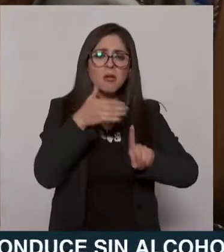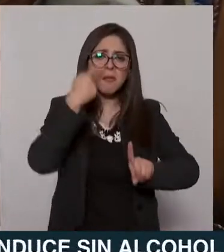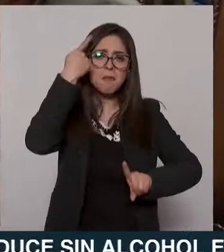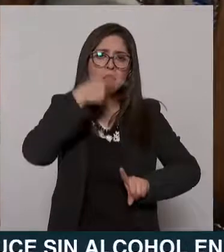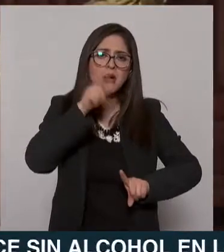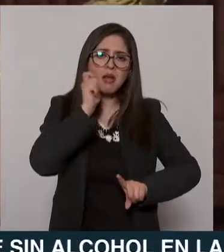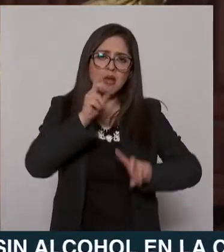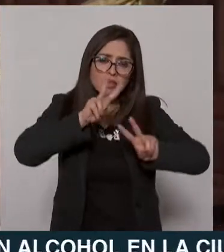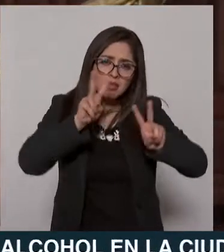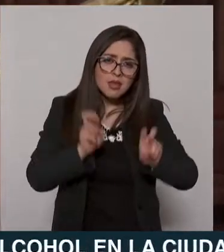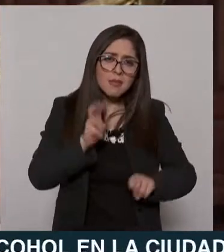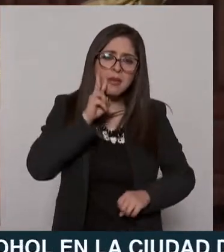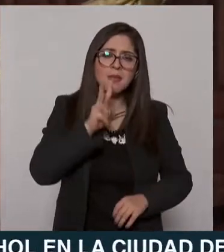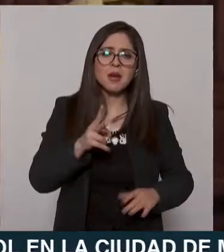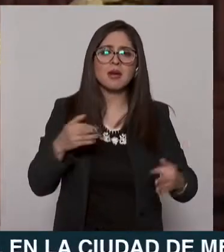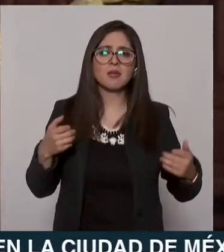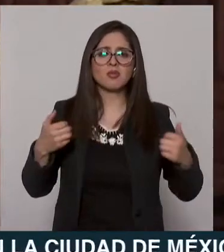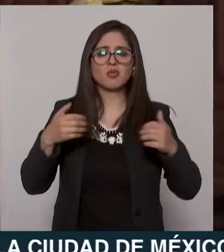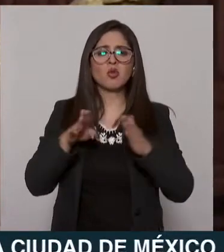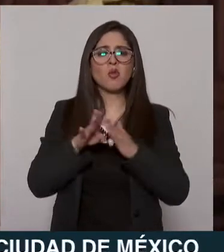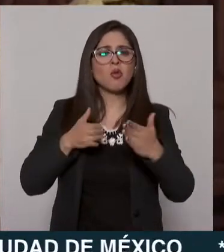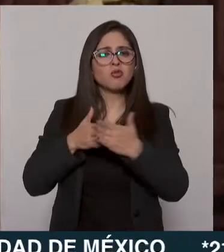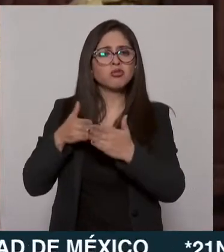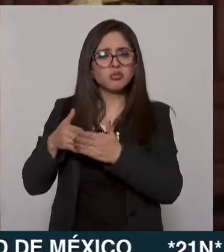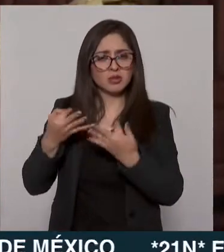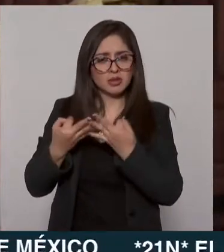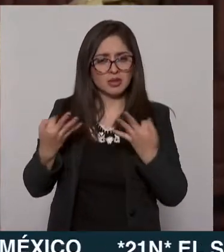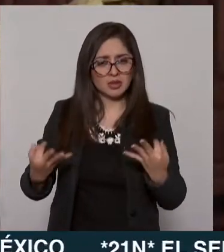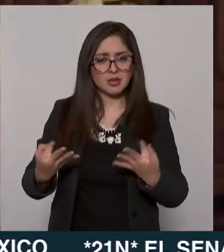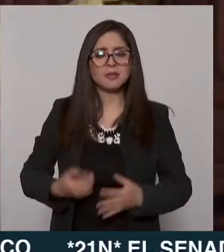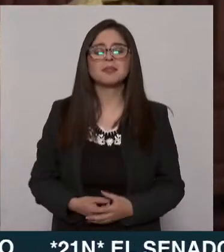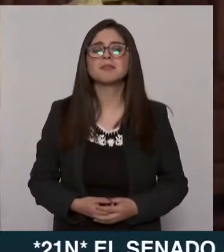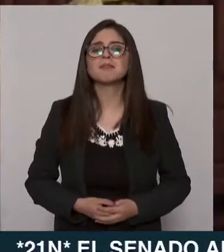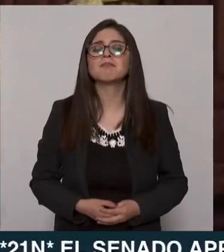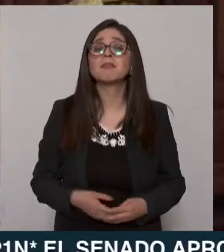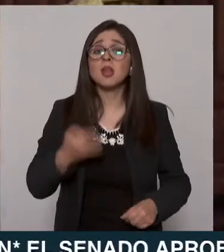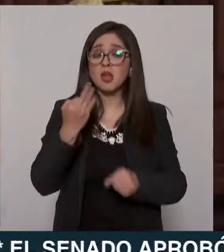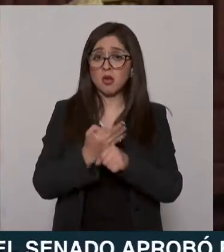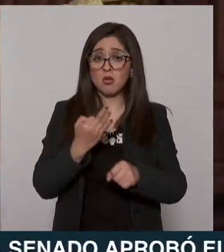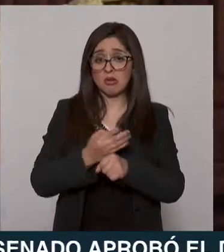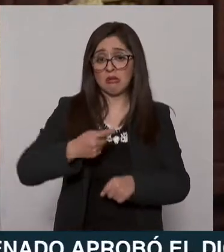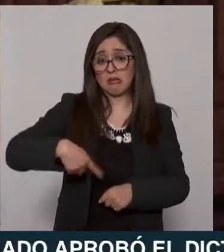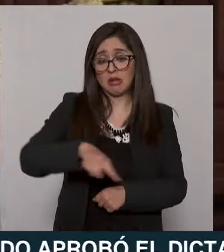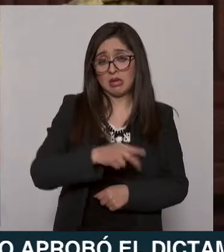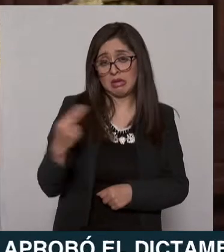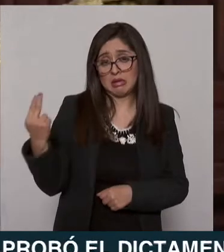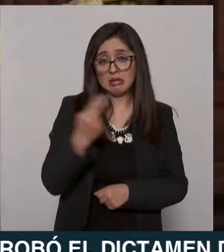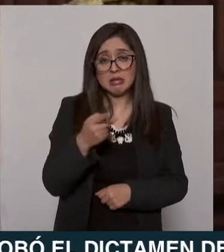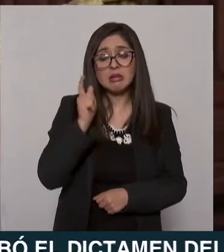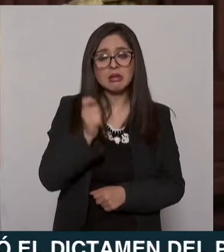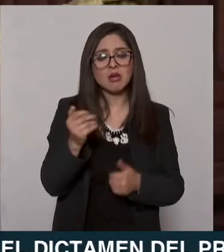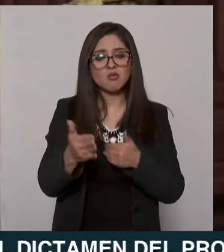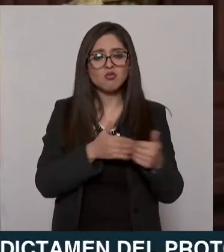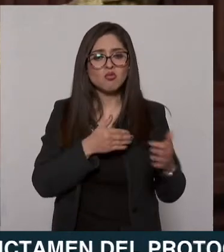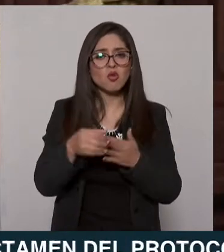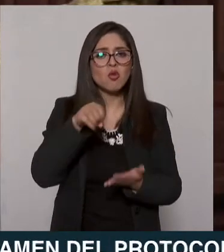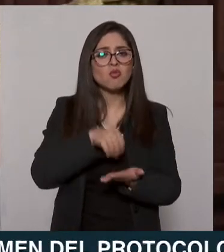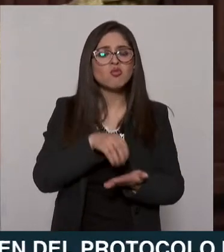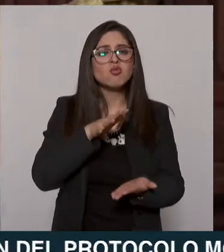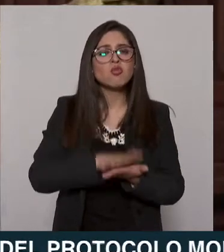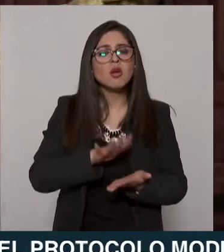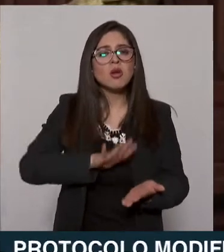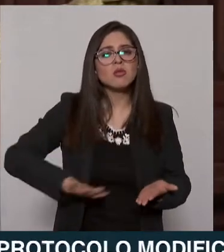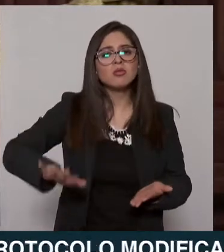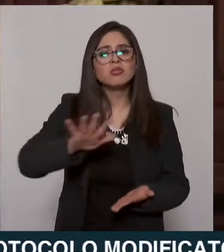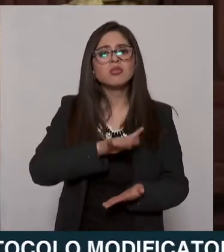con la materia. Se establece un diseño institucional pertinente para la necesaria actualización de la configuración